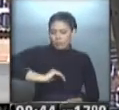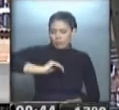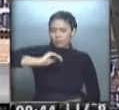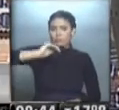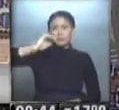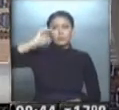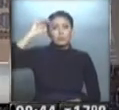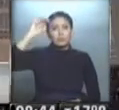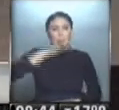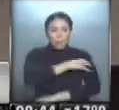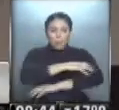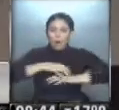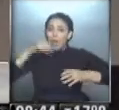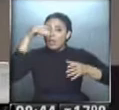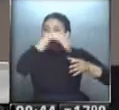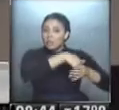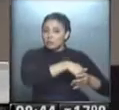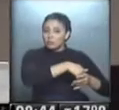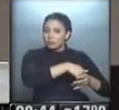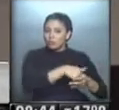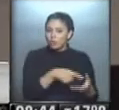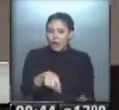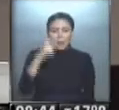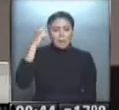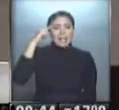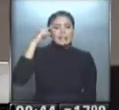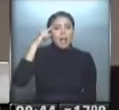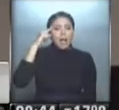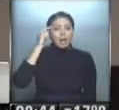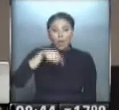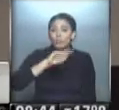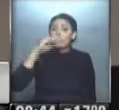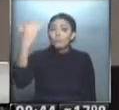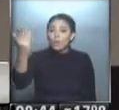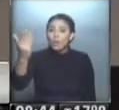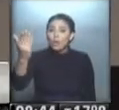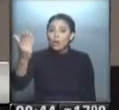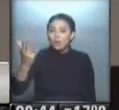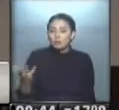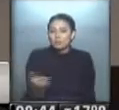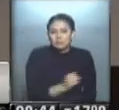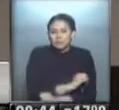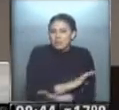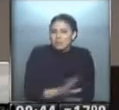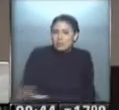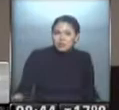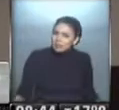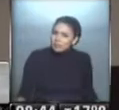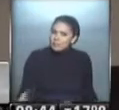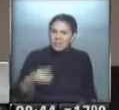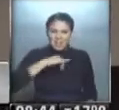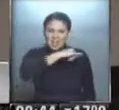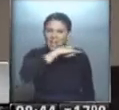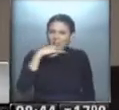crece en estos barrios va a pensar que su futuro sea absolutamente negativo y